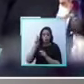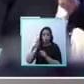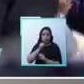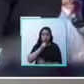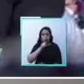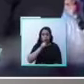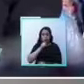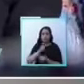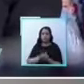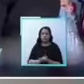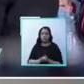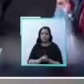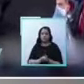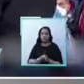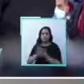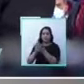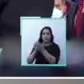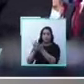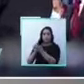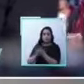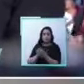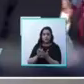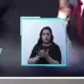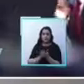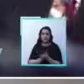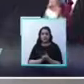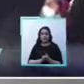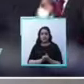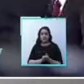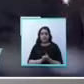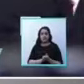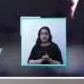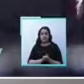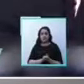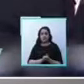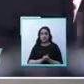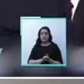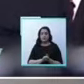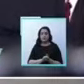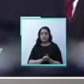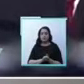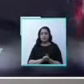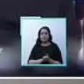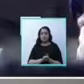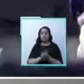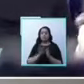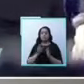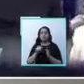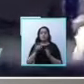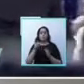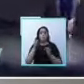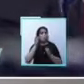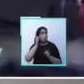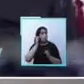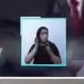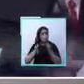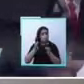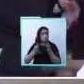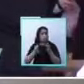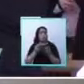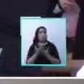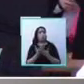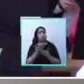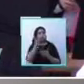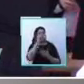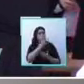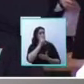se venía de los 80 a los 90 de gobiernos militares, ¿verdad?, autoritarios. Sin embargo, los